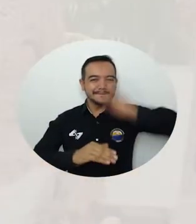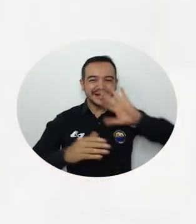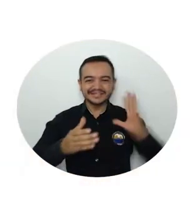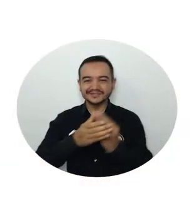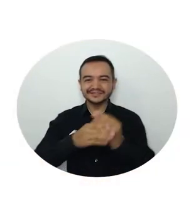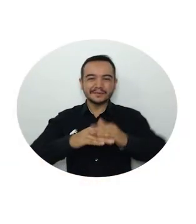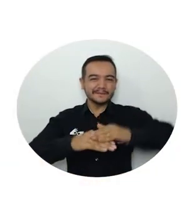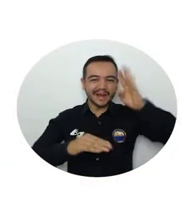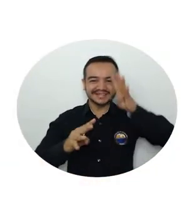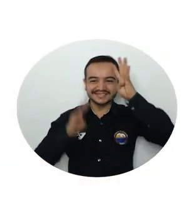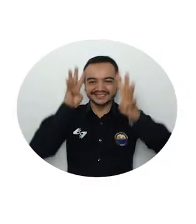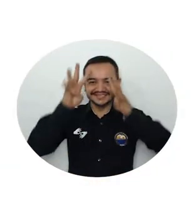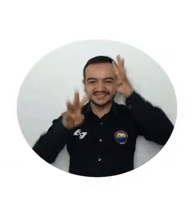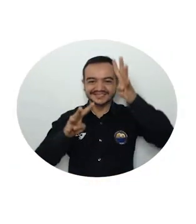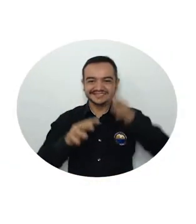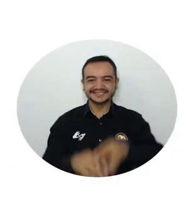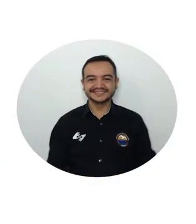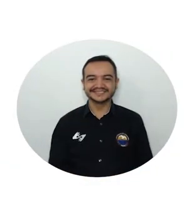e innovador.